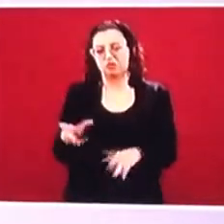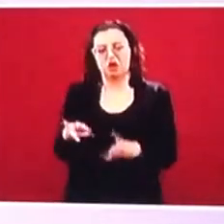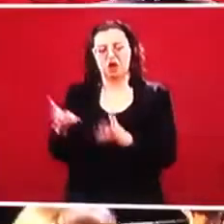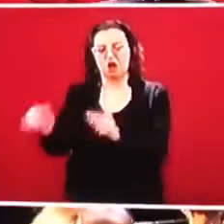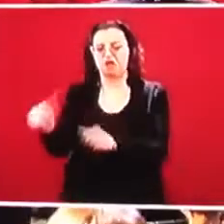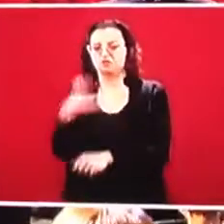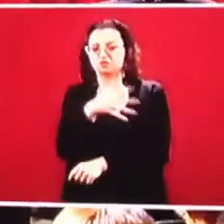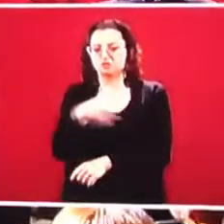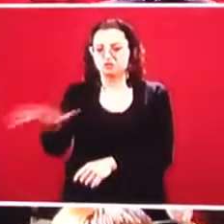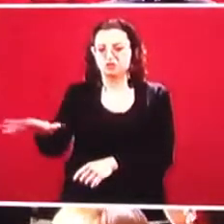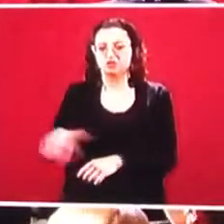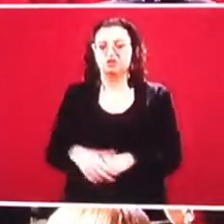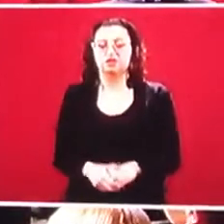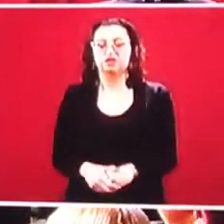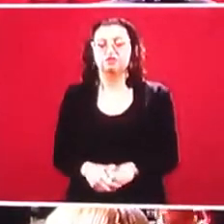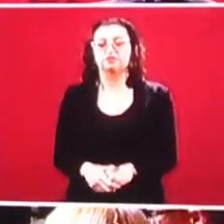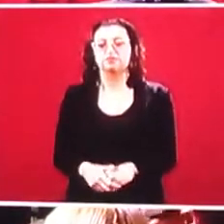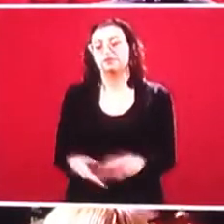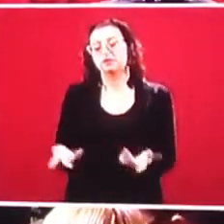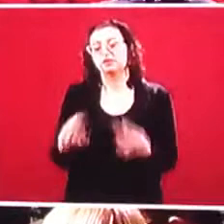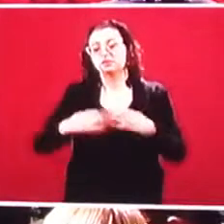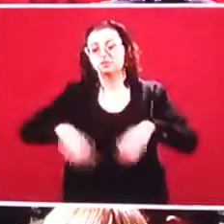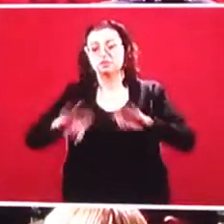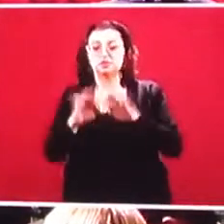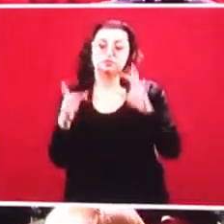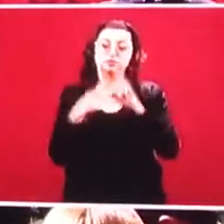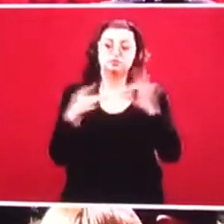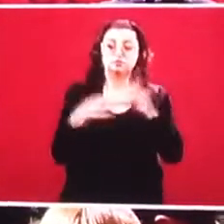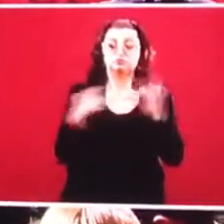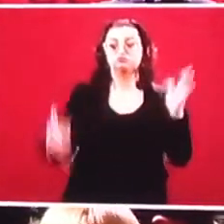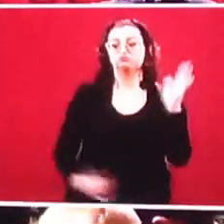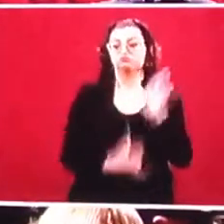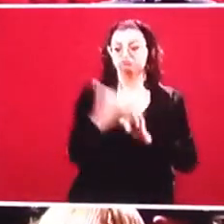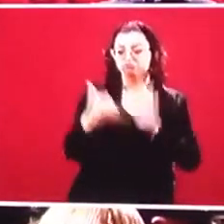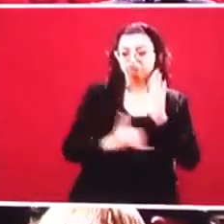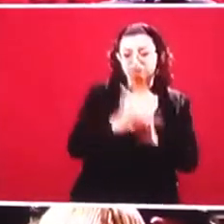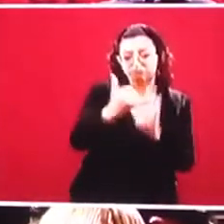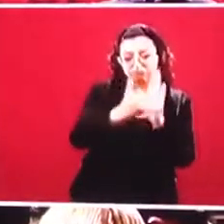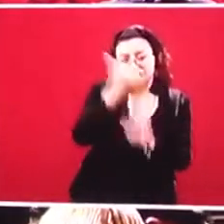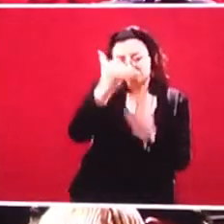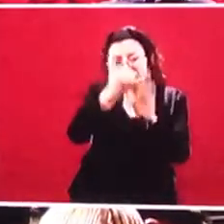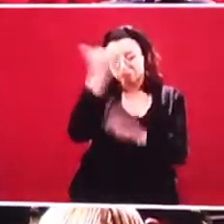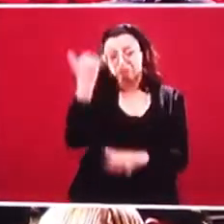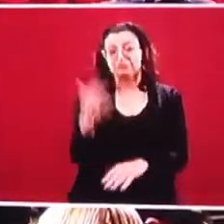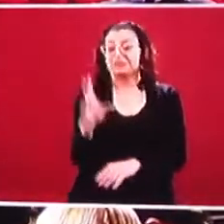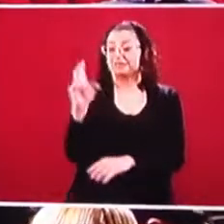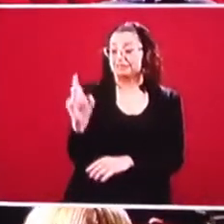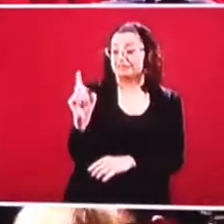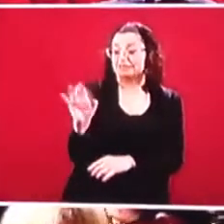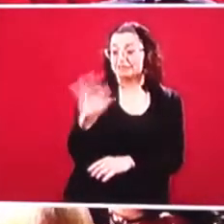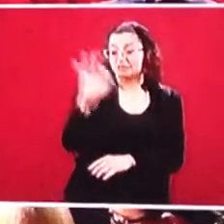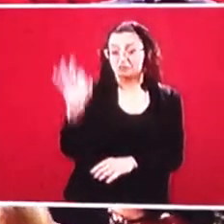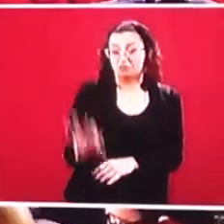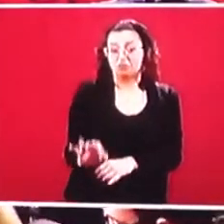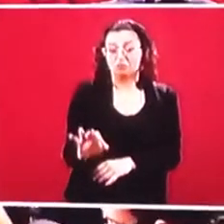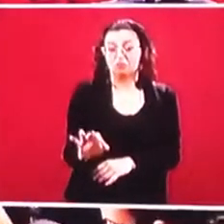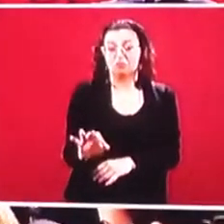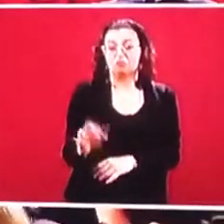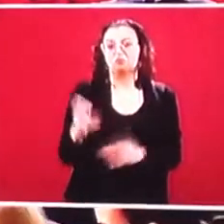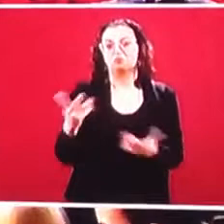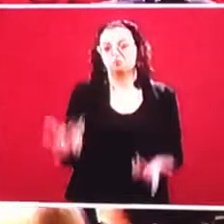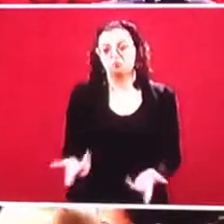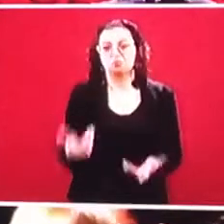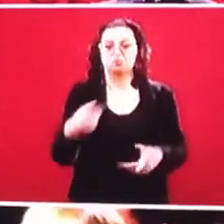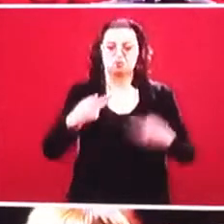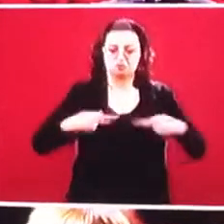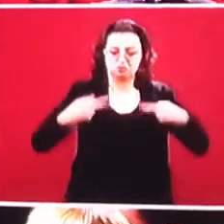bueno, voy a escribir. Me puse a escribir en los medios, lo que se refiere a redes sociales, como también al diario